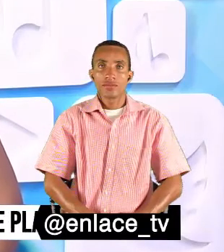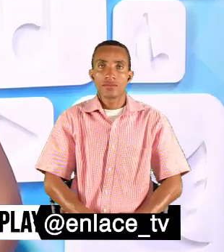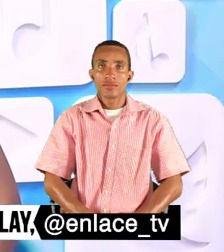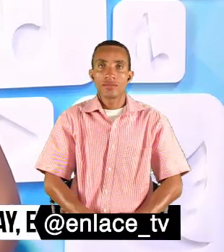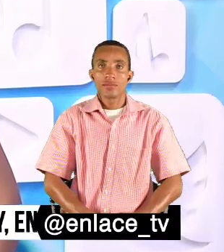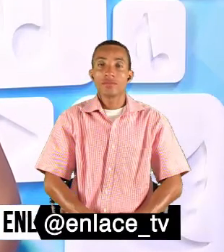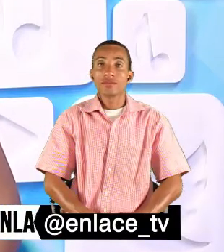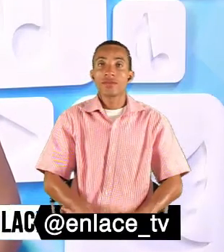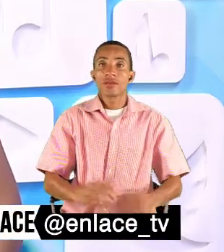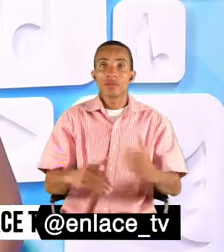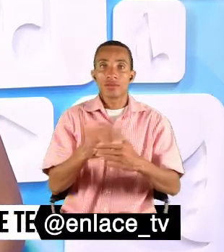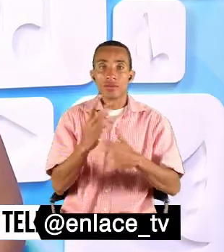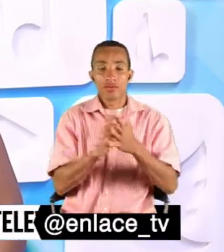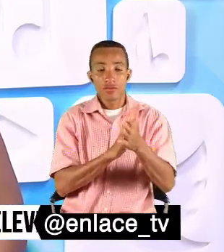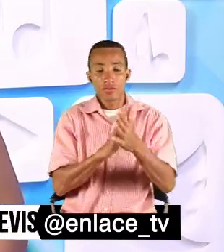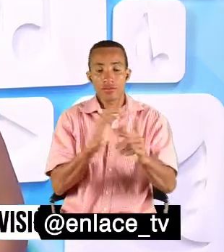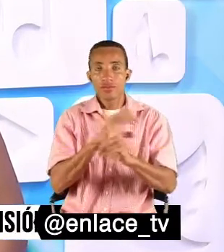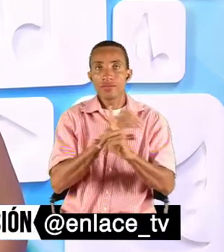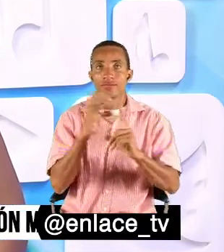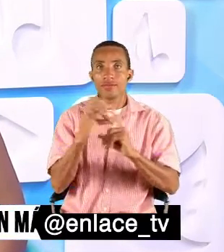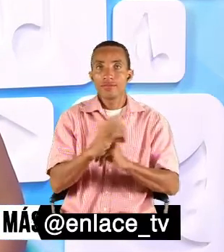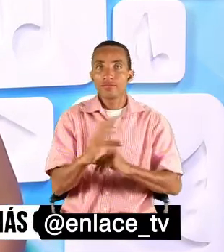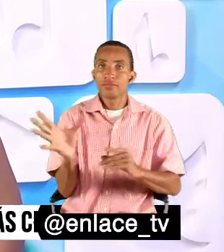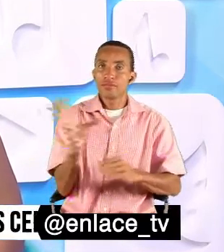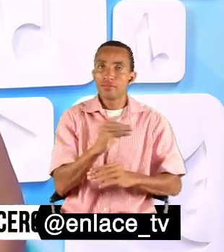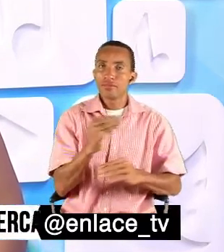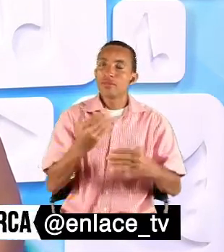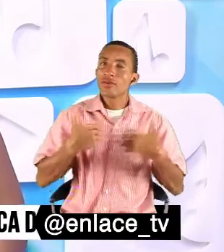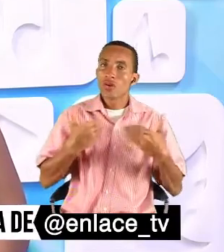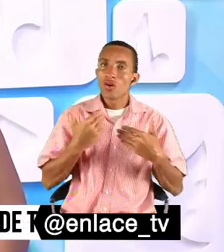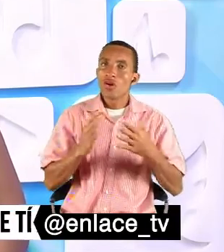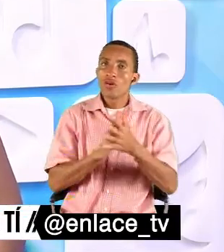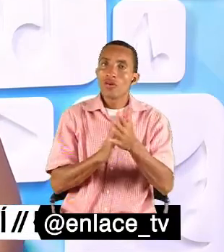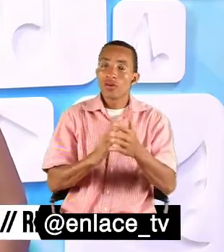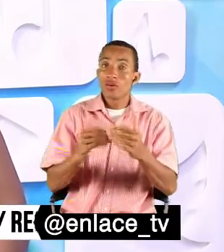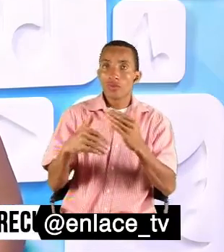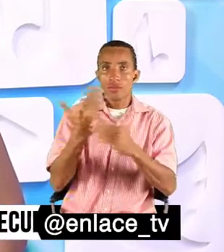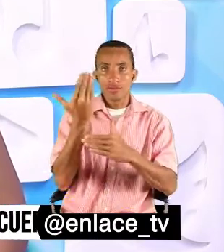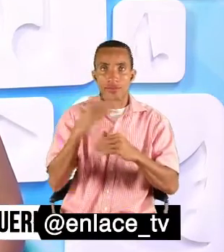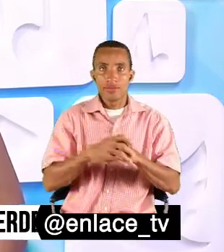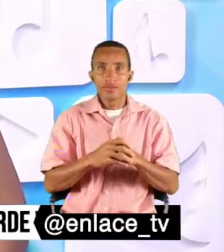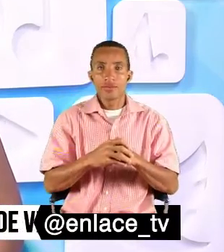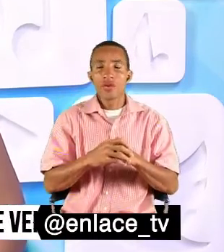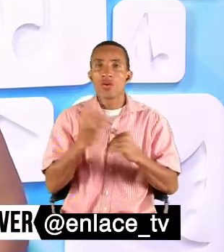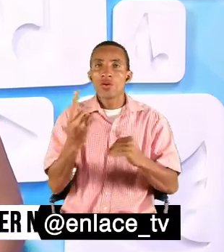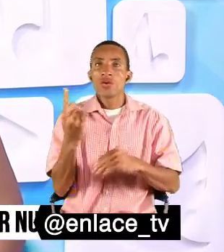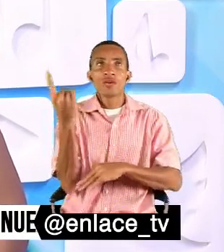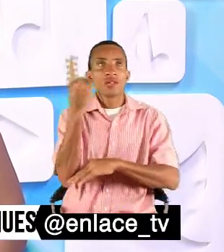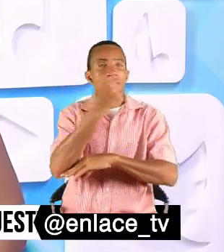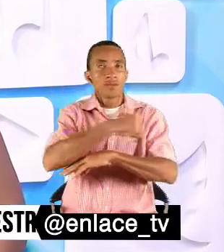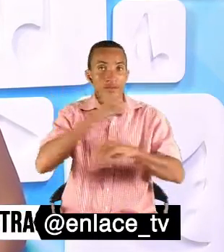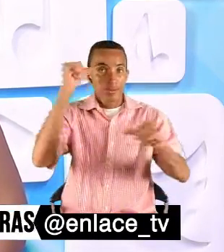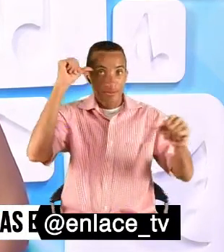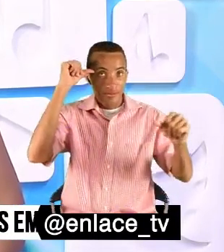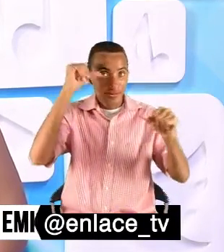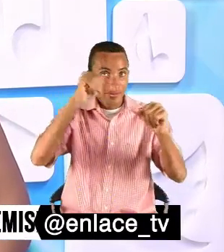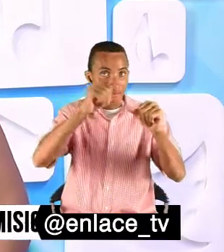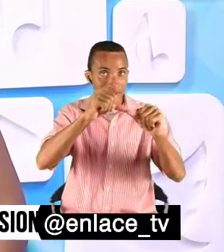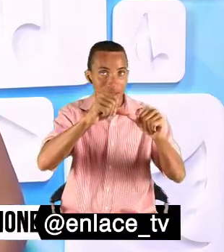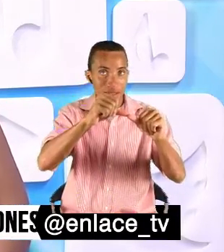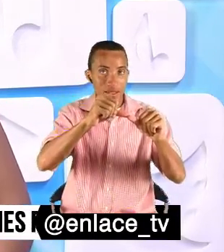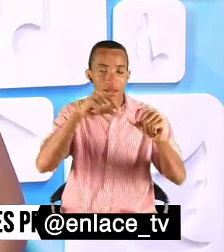Damos inicio a nuestra información de cultura y entretenimiento contándoles que hoy se da inicio a la celebración del aniversario de nuestra ciudad. Hoy